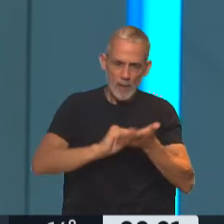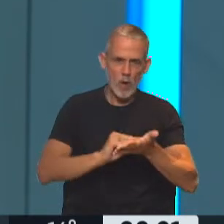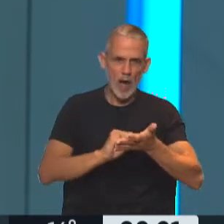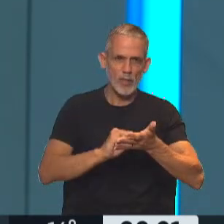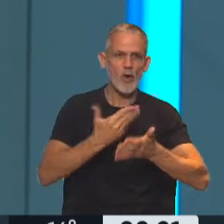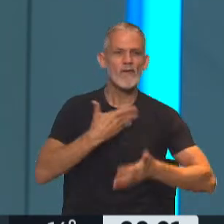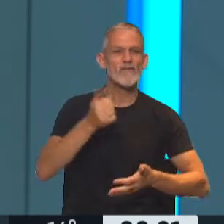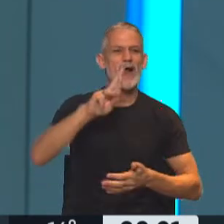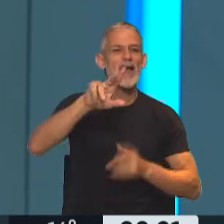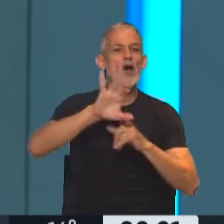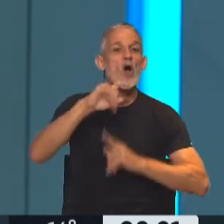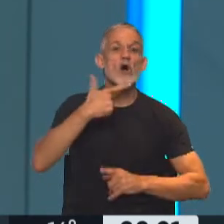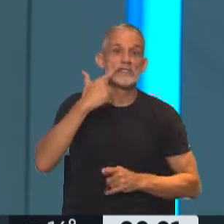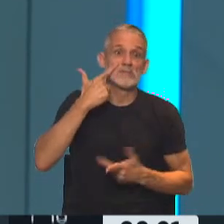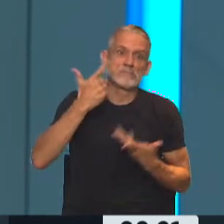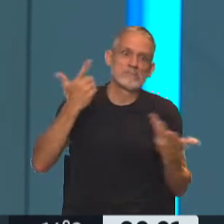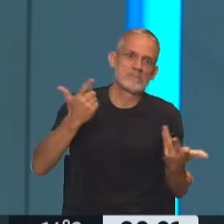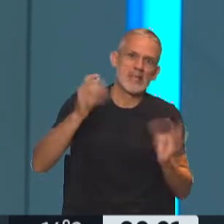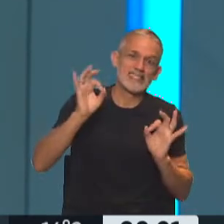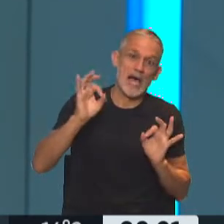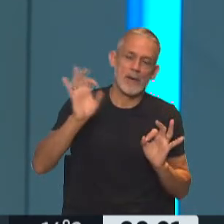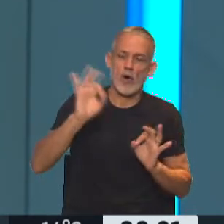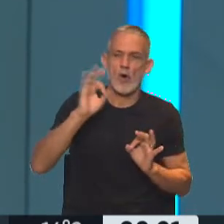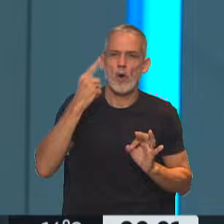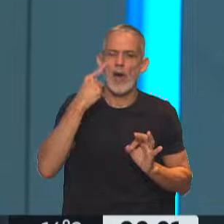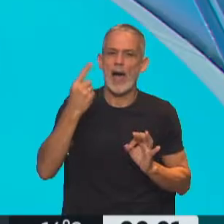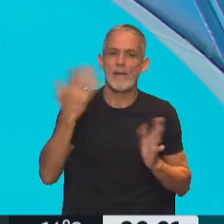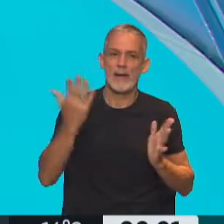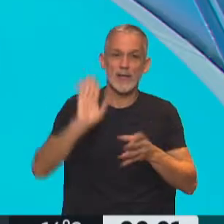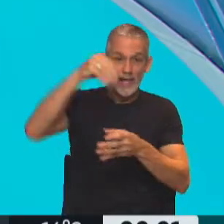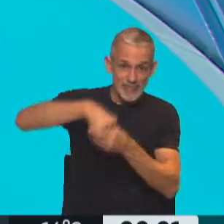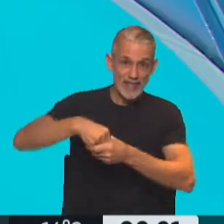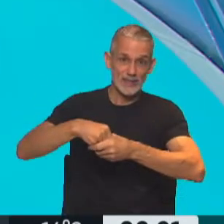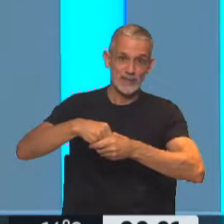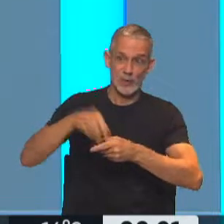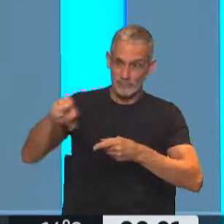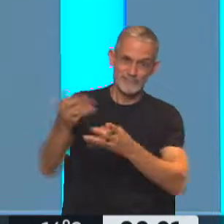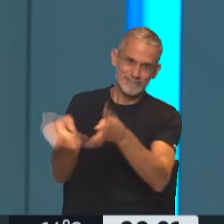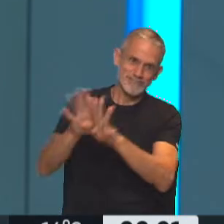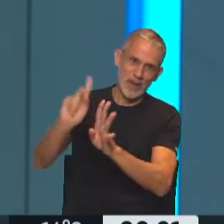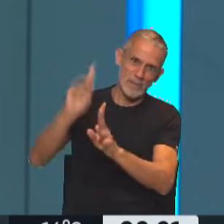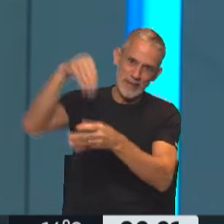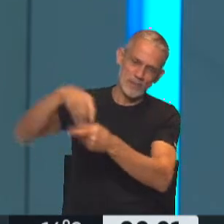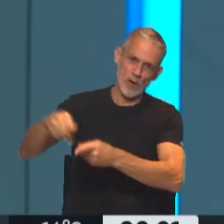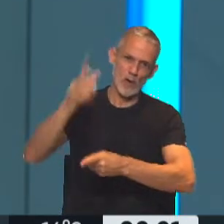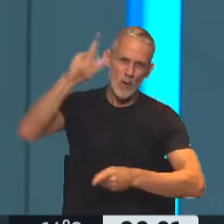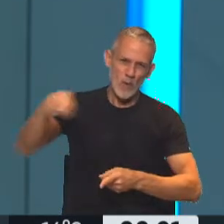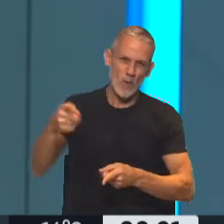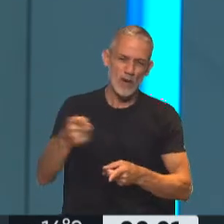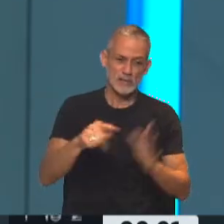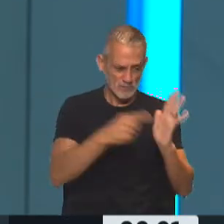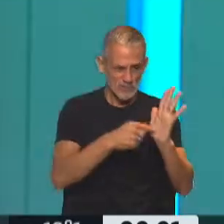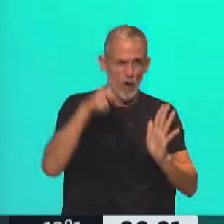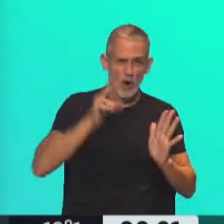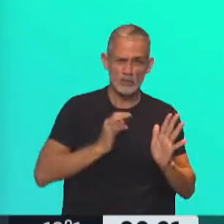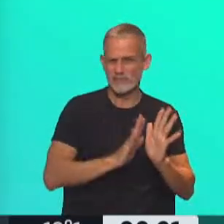Alejandro Fargosi, que debe saber, y en todo caso debería haber chequeado... Fue integrante del Consejo de la Magistratura. Debería haber chequeado que esta exigencia ya no está